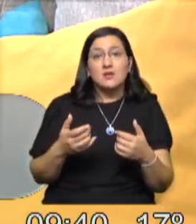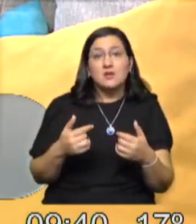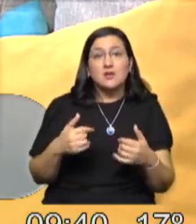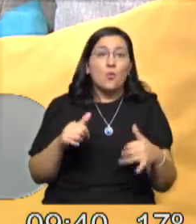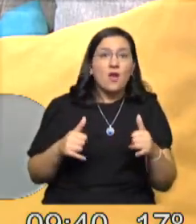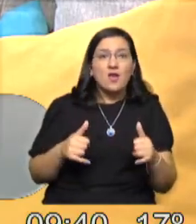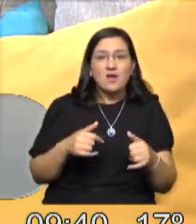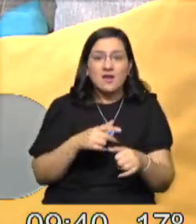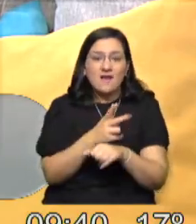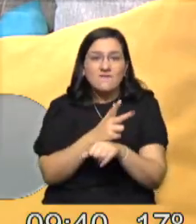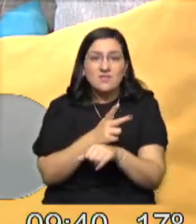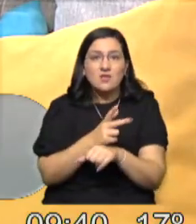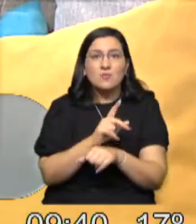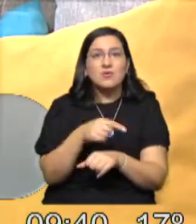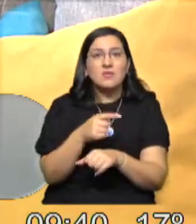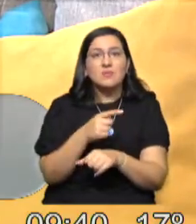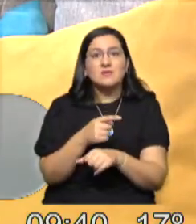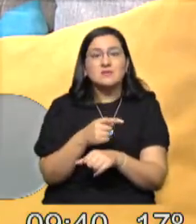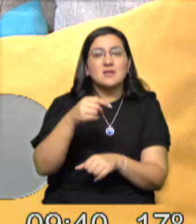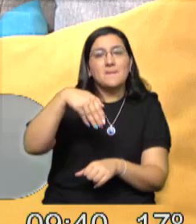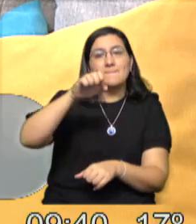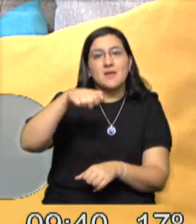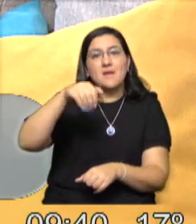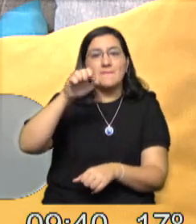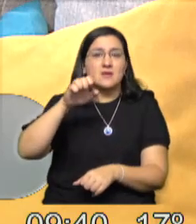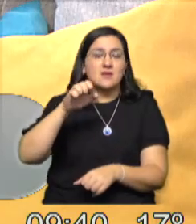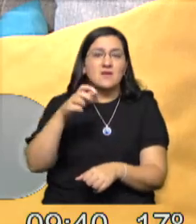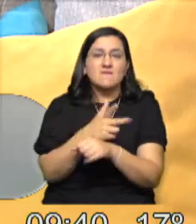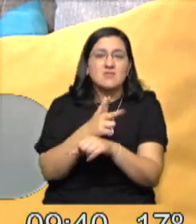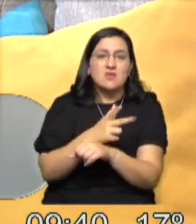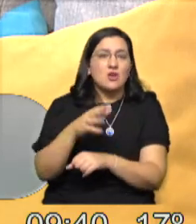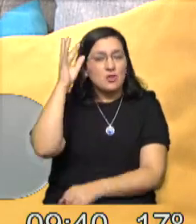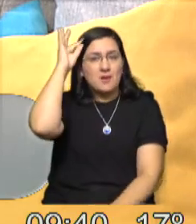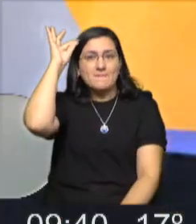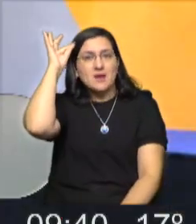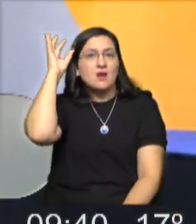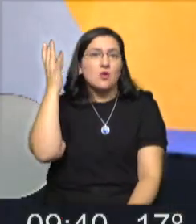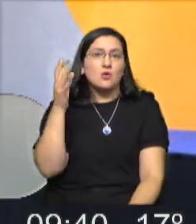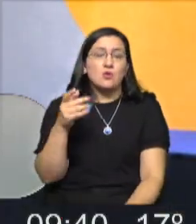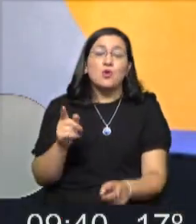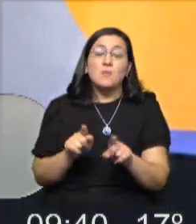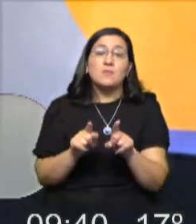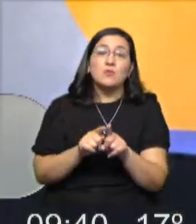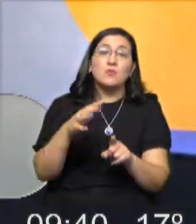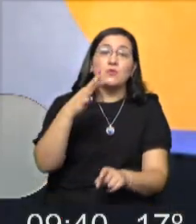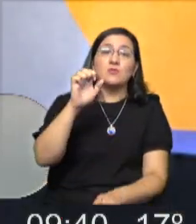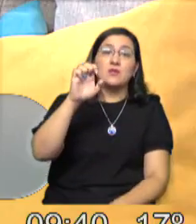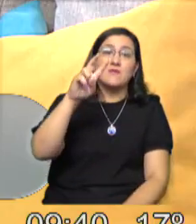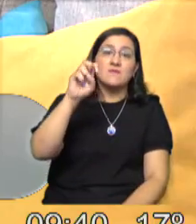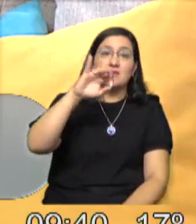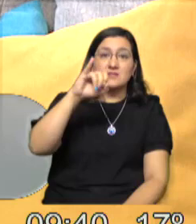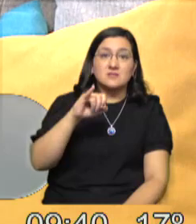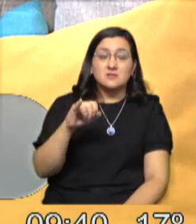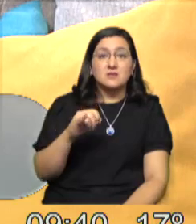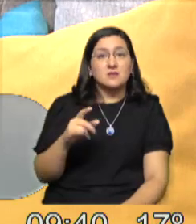me gusta. Porque luego se lo agarran y le hacen memes y le hacen videos y les toman el pelo, como pasa con Agüero, con Tevez. Digo, y la gente no sabe lo que